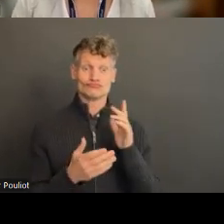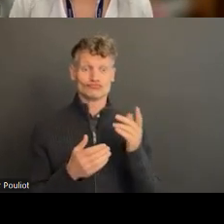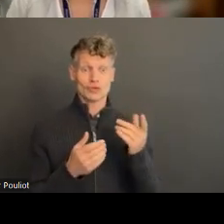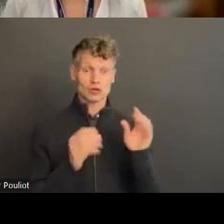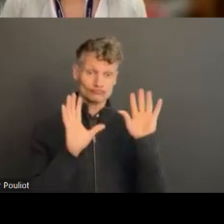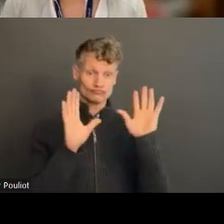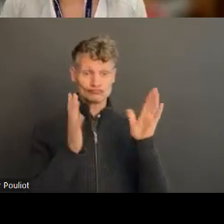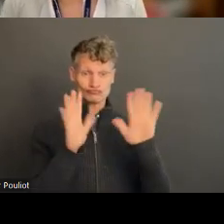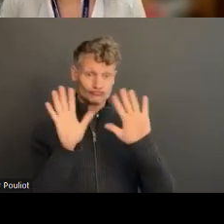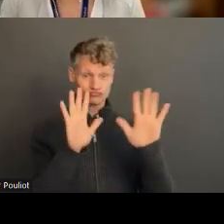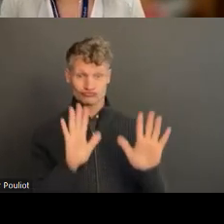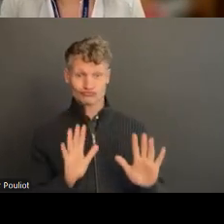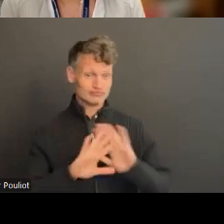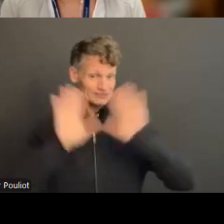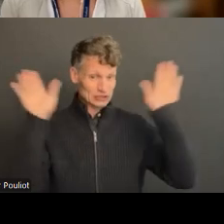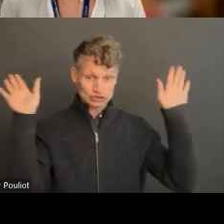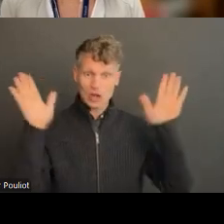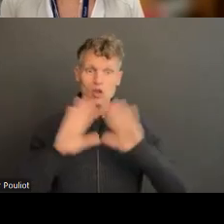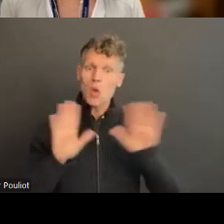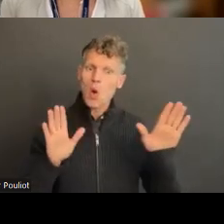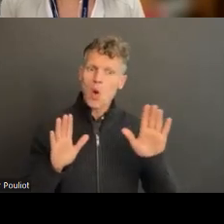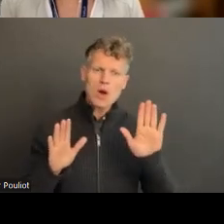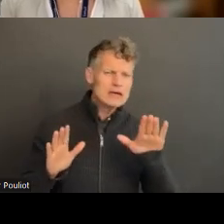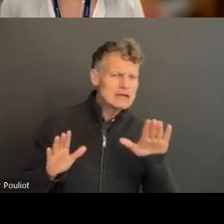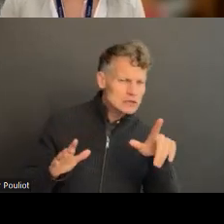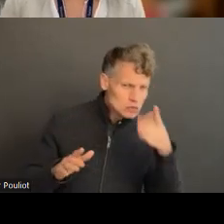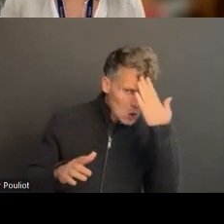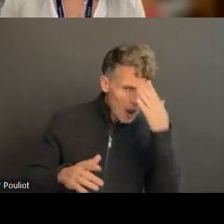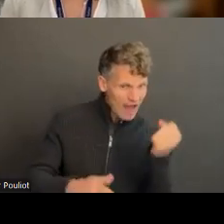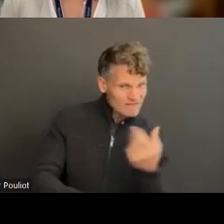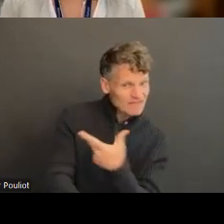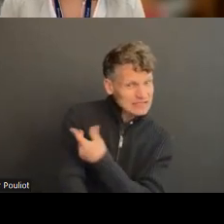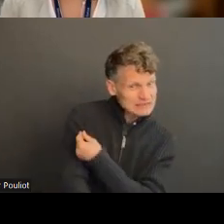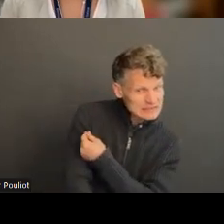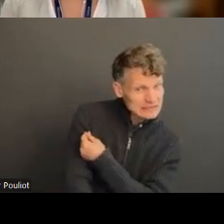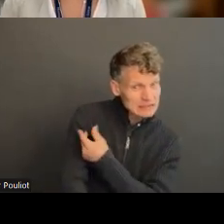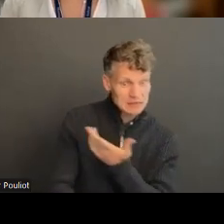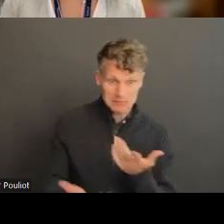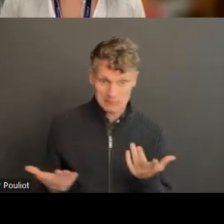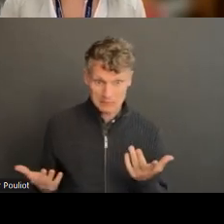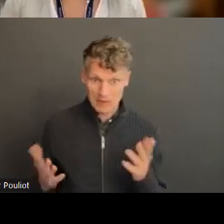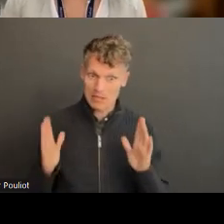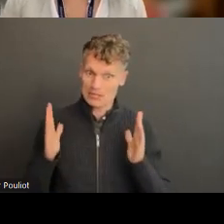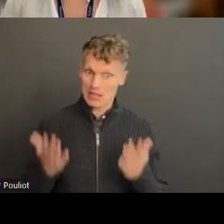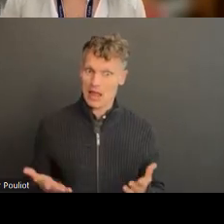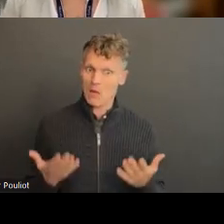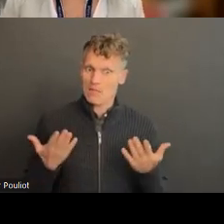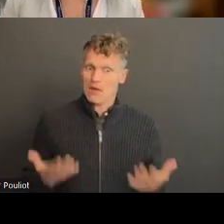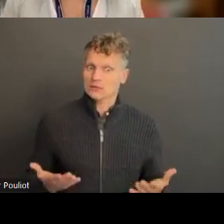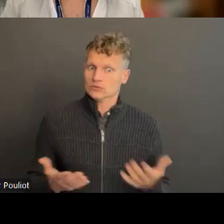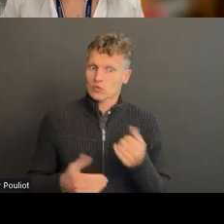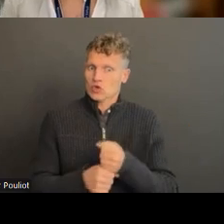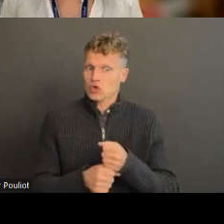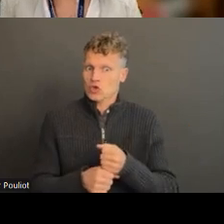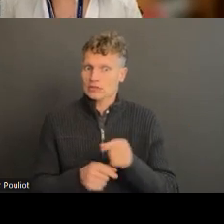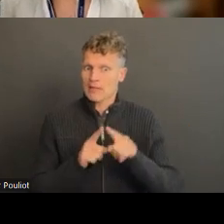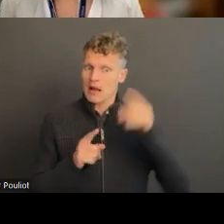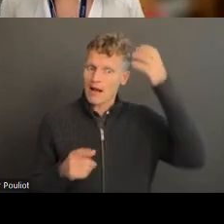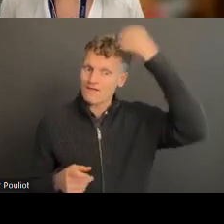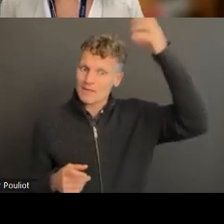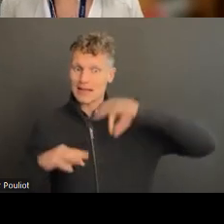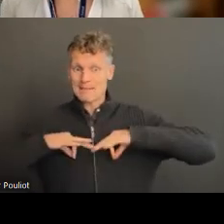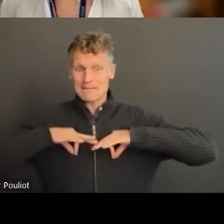ejemplo, el trabajo que se hace con Gendarmería o con el Ministerio de Mujer y Equidad de Género. Y en el caso del Ministerio de Hacienda,